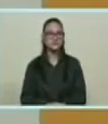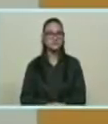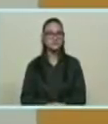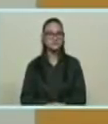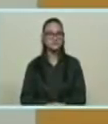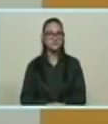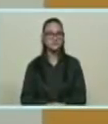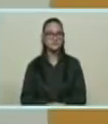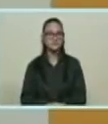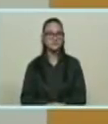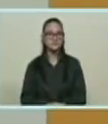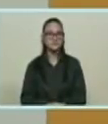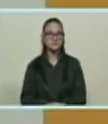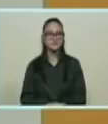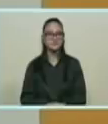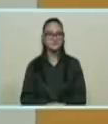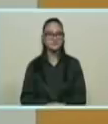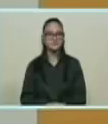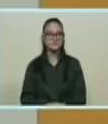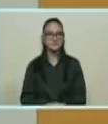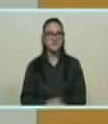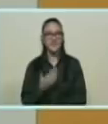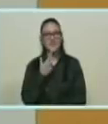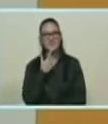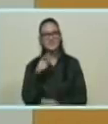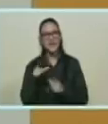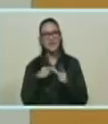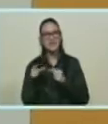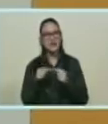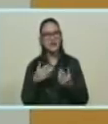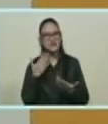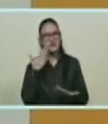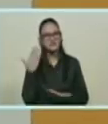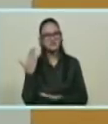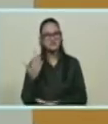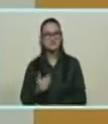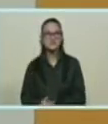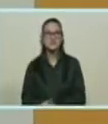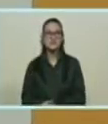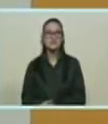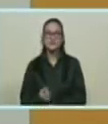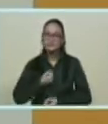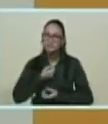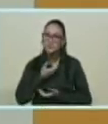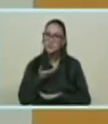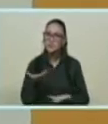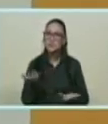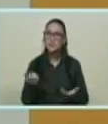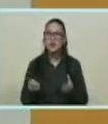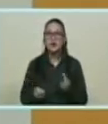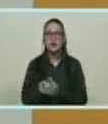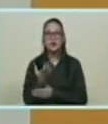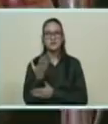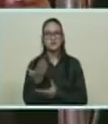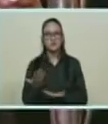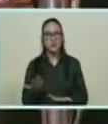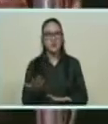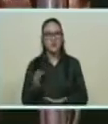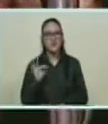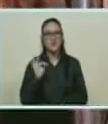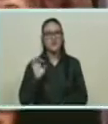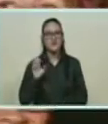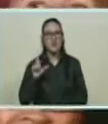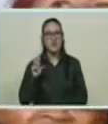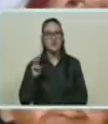Niño bello. ¿Qué me dice Estrella? Queremos expresar desde la creación de Felipe, que es